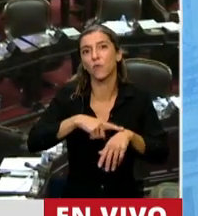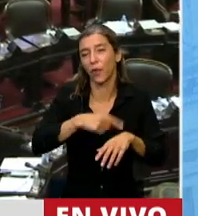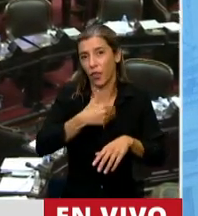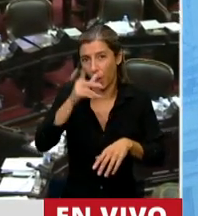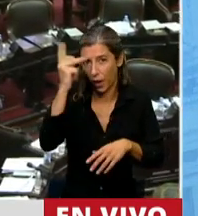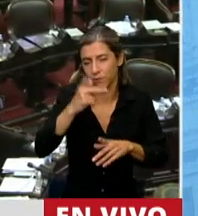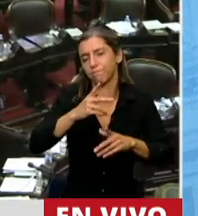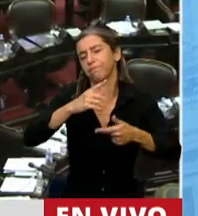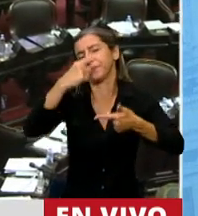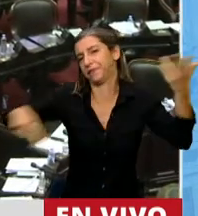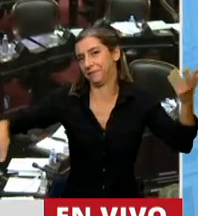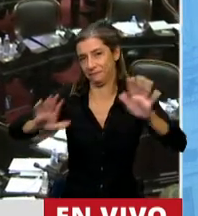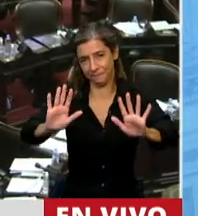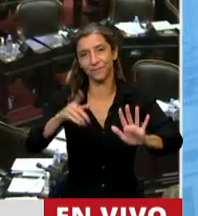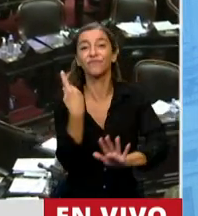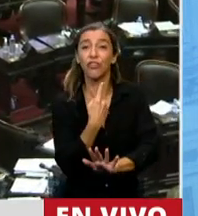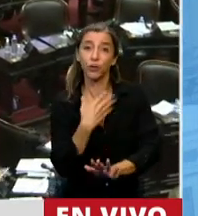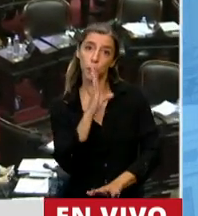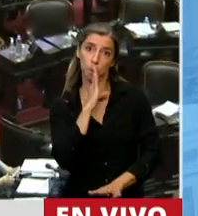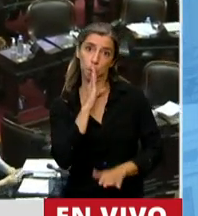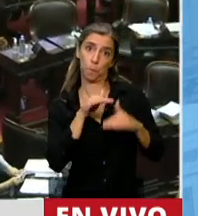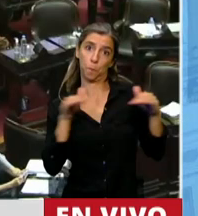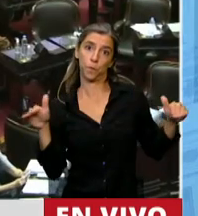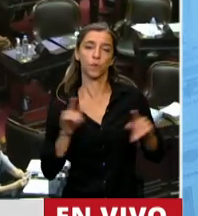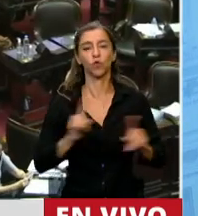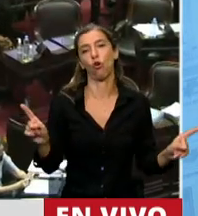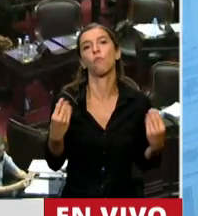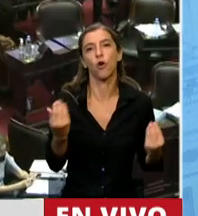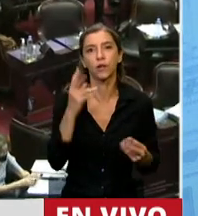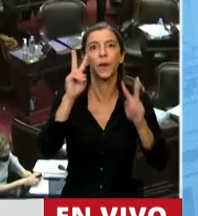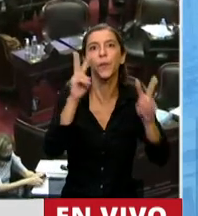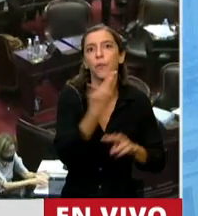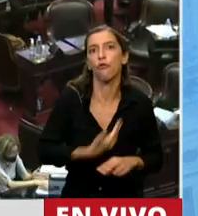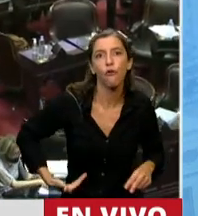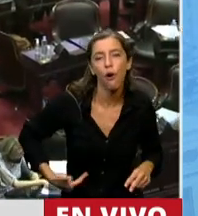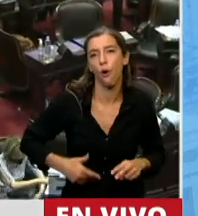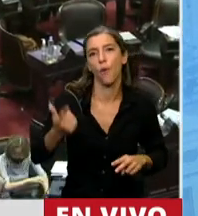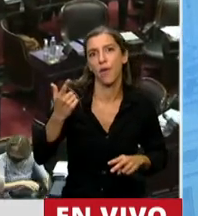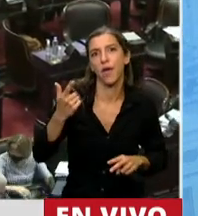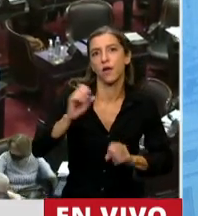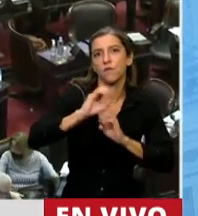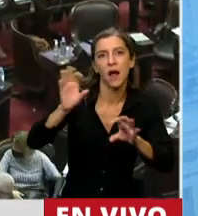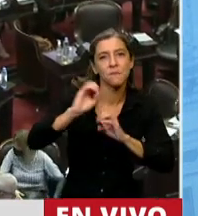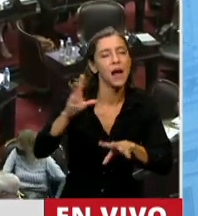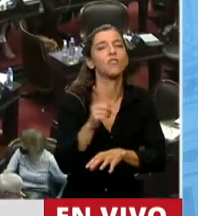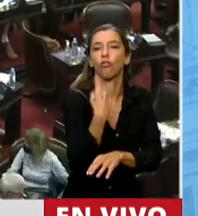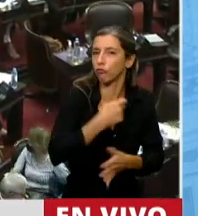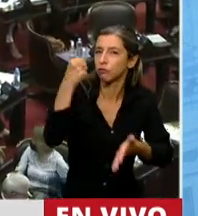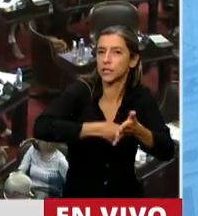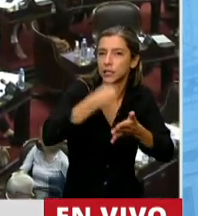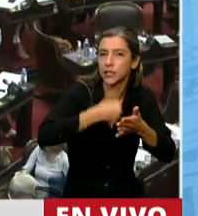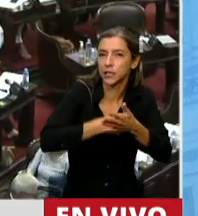no vamos a convalidar todo lo que hace el gobierno en materia de derechos humanos, vamos a seguir peleando por los formoseños y por